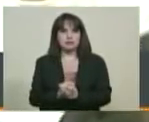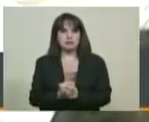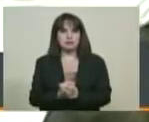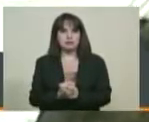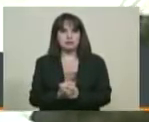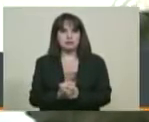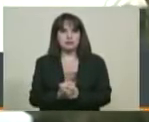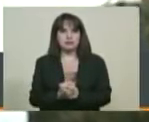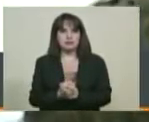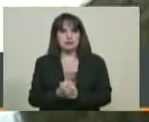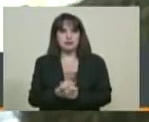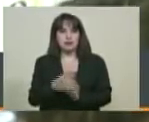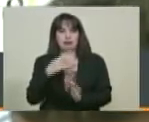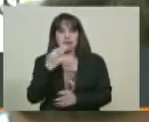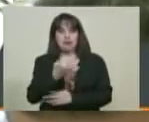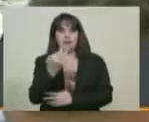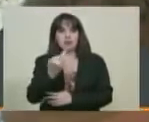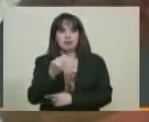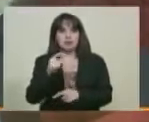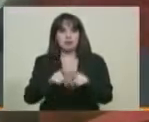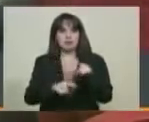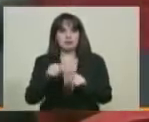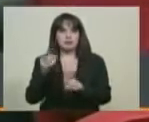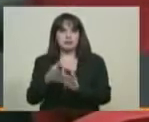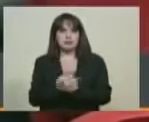Para el socialismo de verdad.